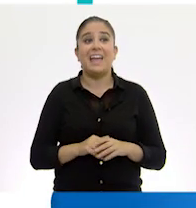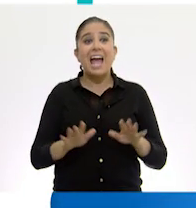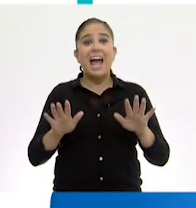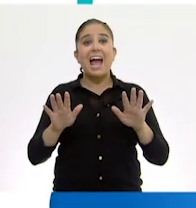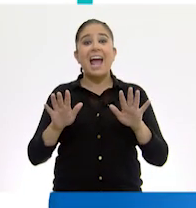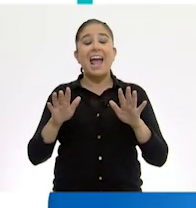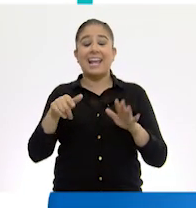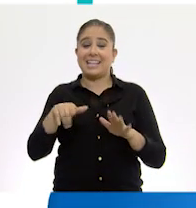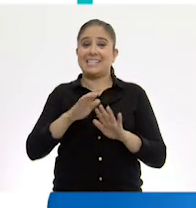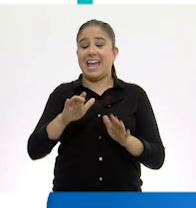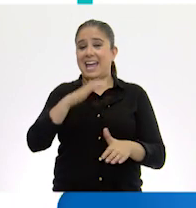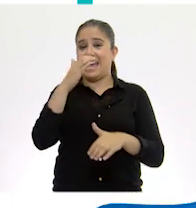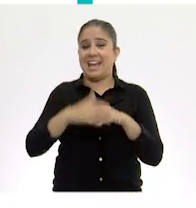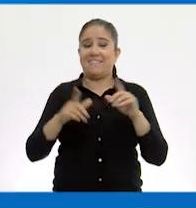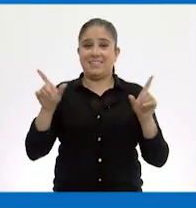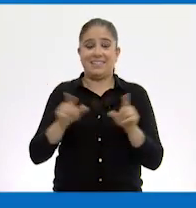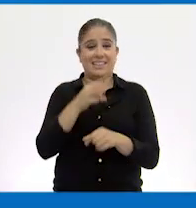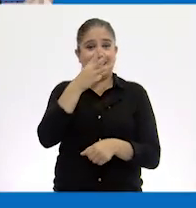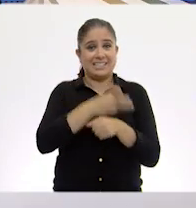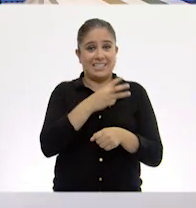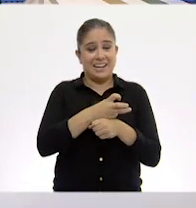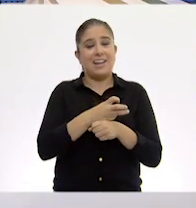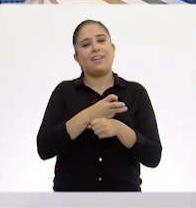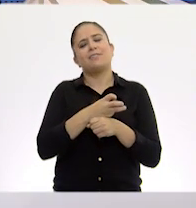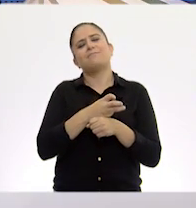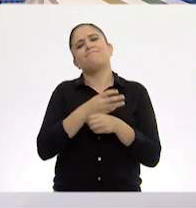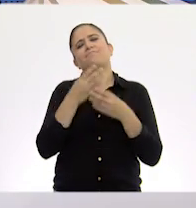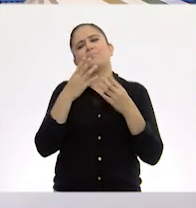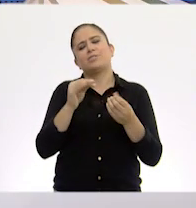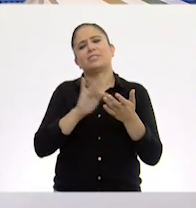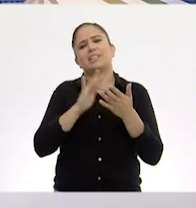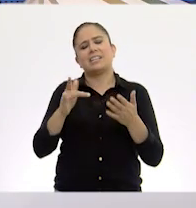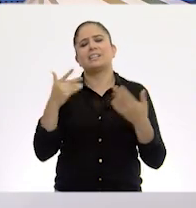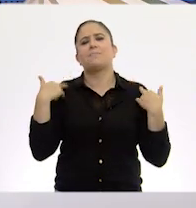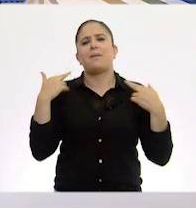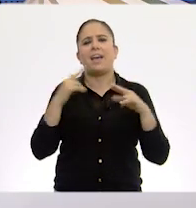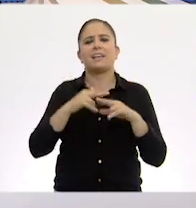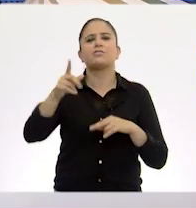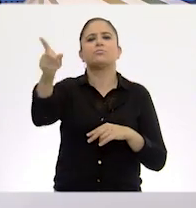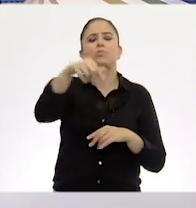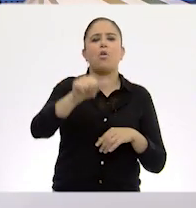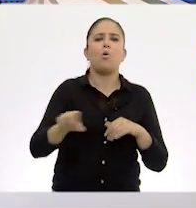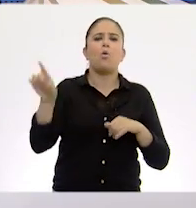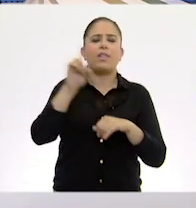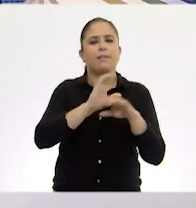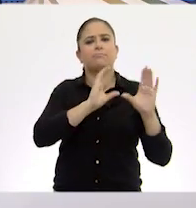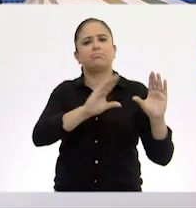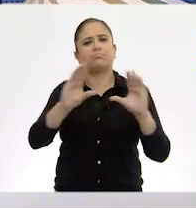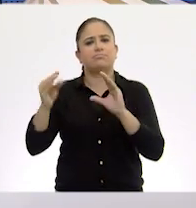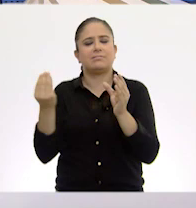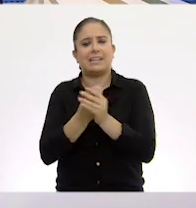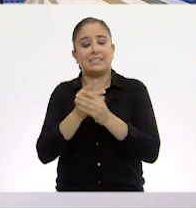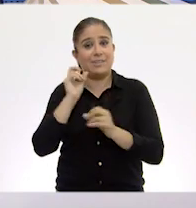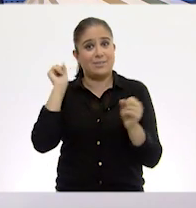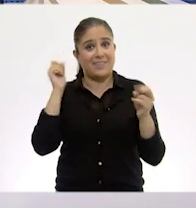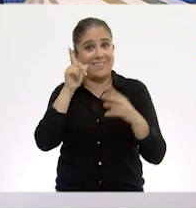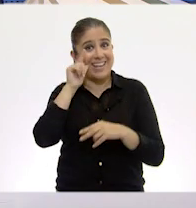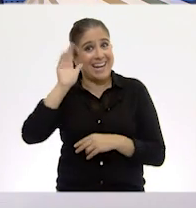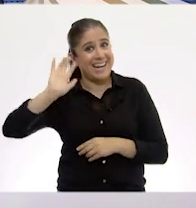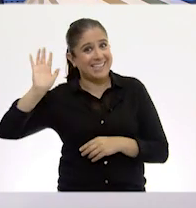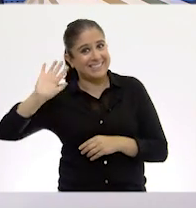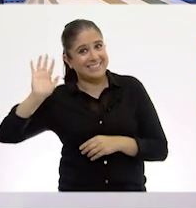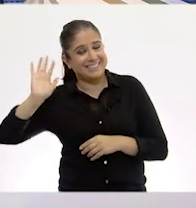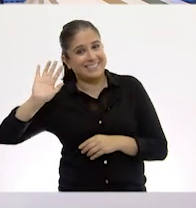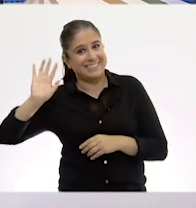Hasta aquí hemos terminado con tercer grado. Le damos las gracias a las y los maestros que el día de hoy nos dieron clase. Nos vemos mañana.